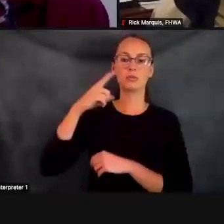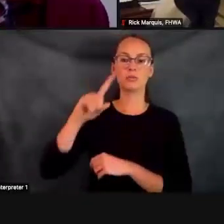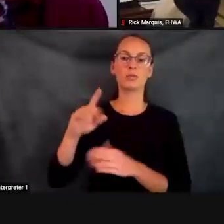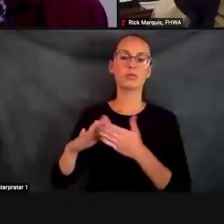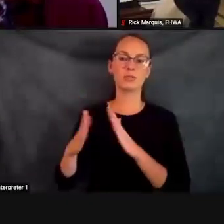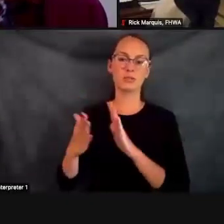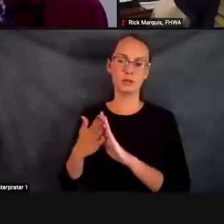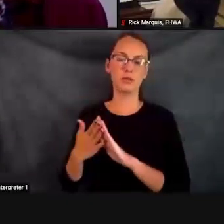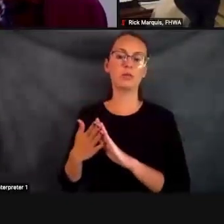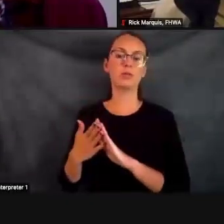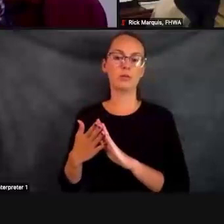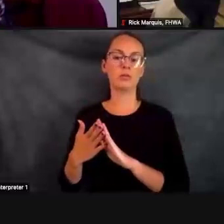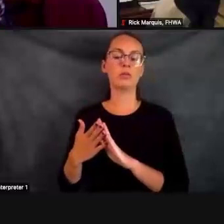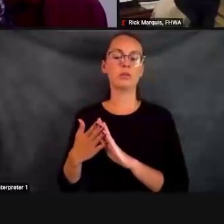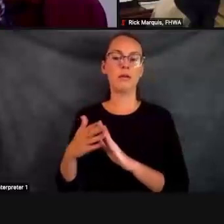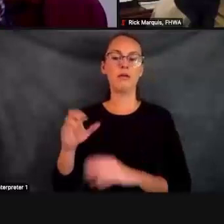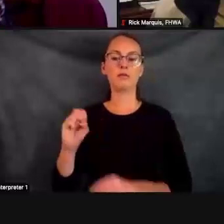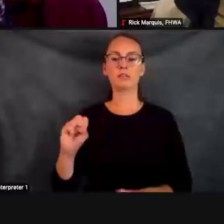Tucker. Yo soy